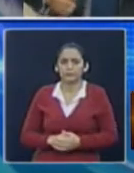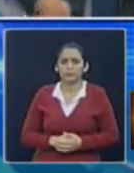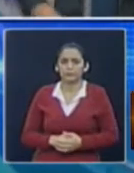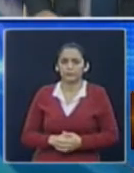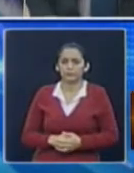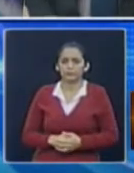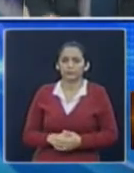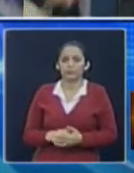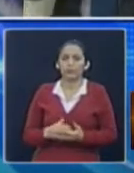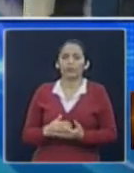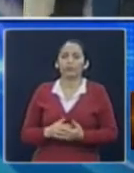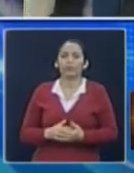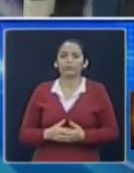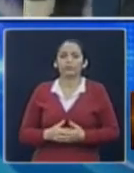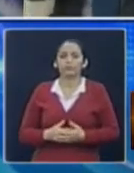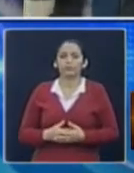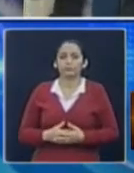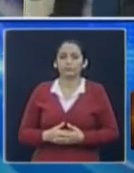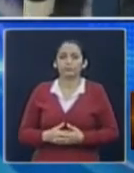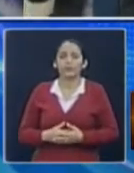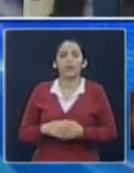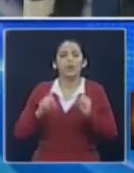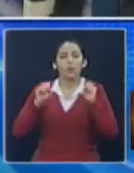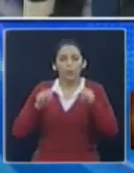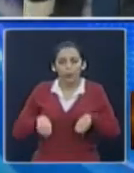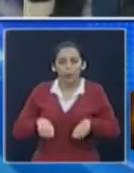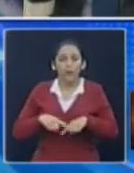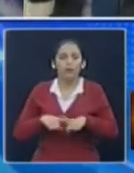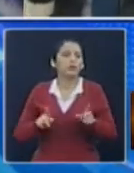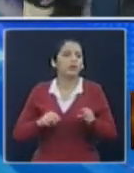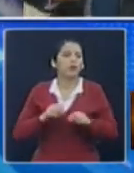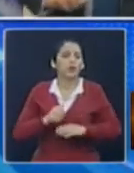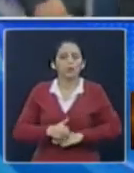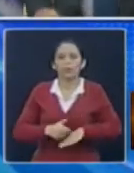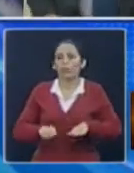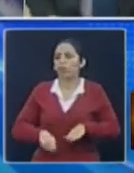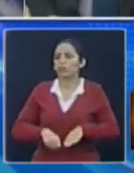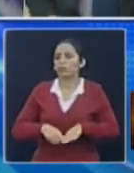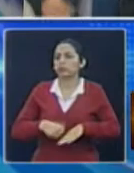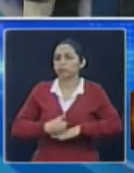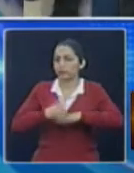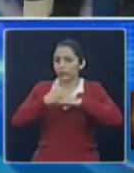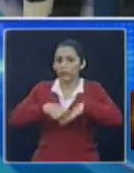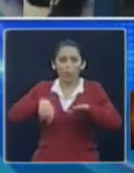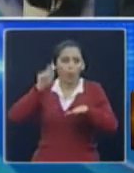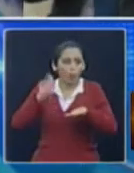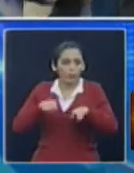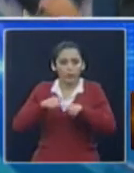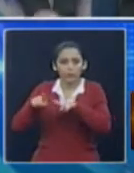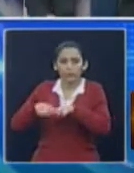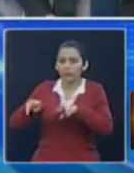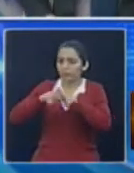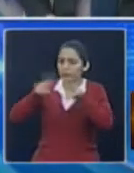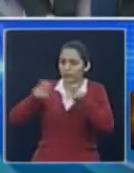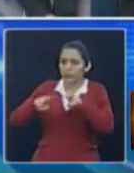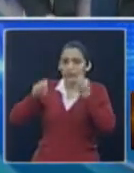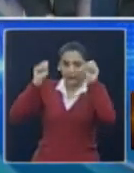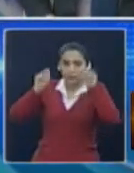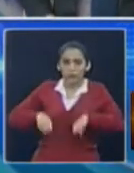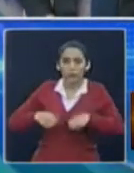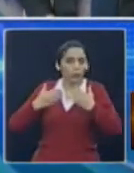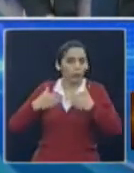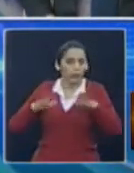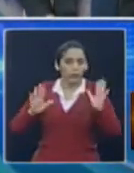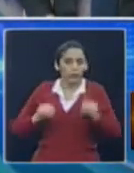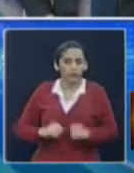Corte Nacional. O sea, no hay inmunidad, tiene fuero de Corte Nacional. Así es, así es. Ya, ¿y eso qué significa? No significa, sino que su